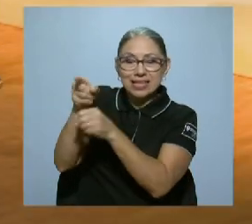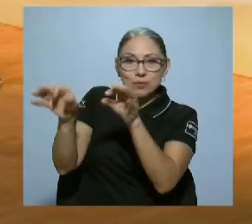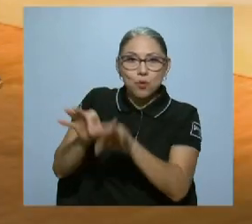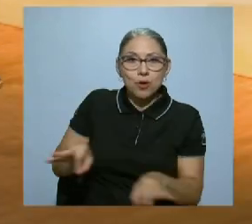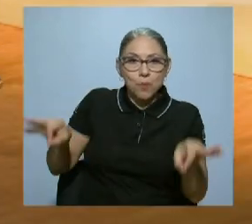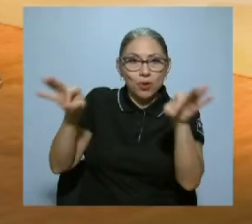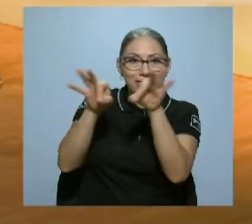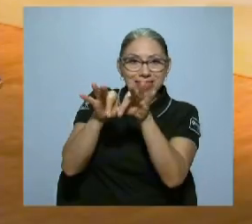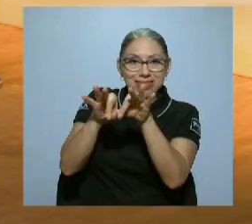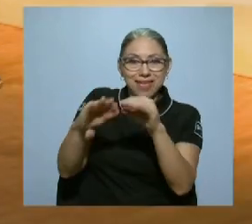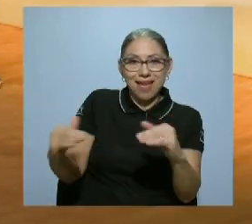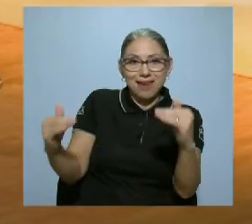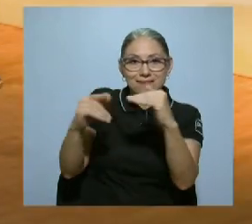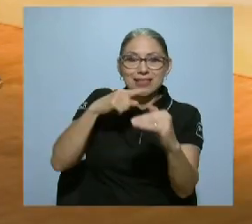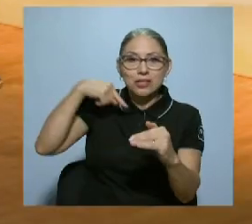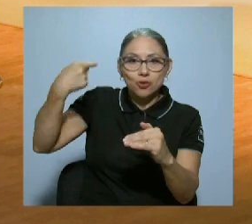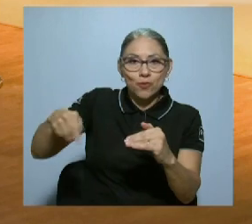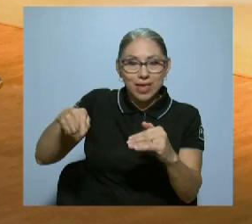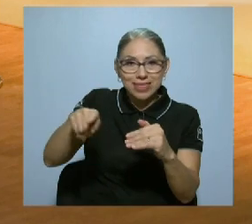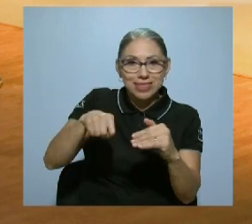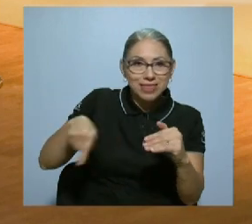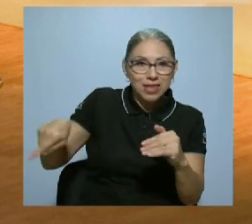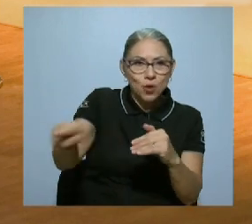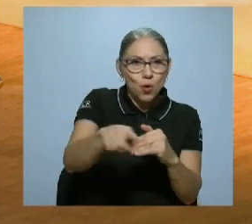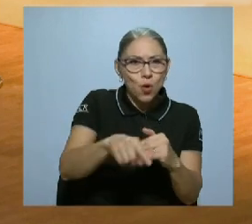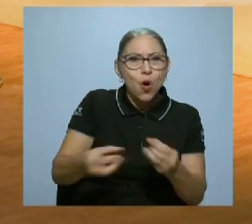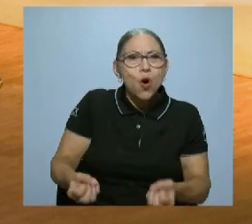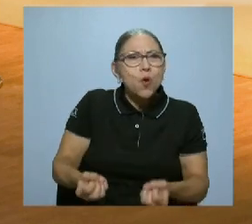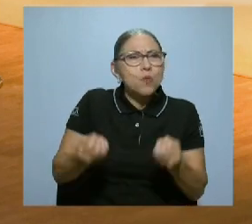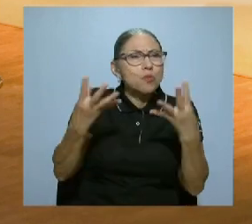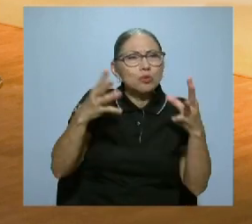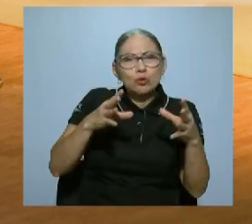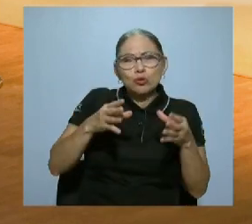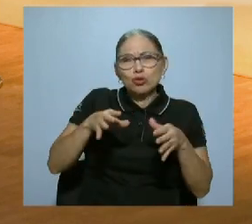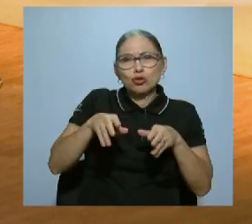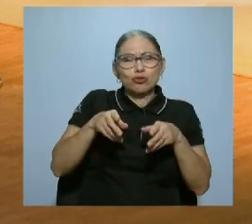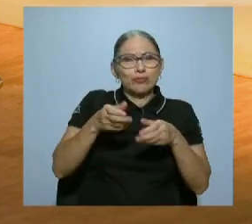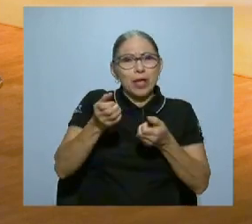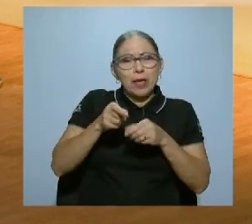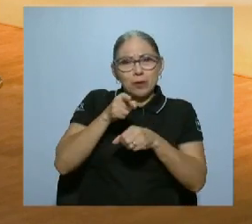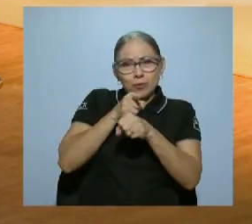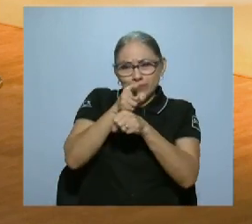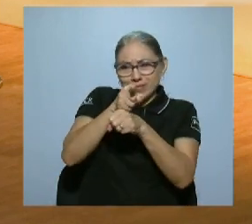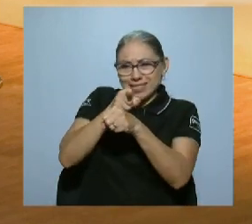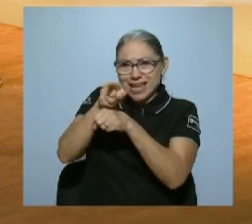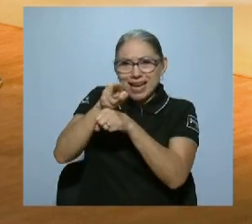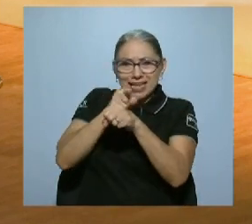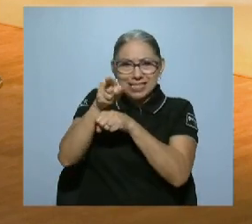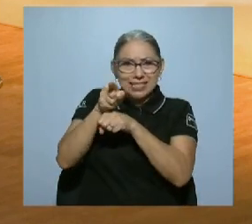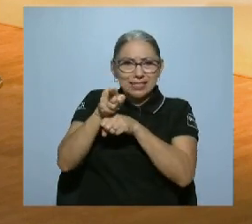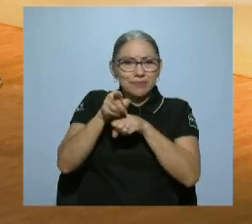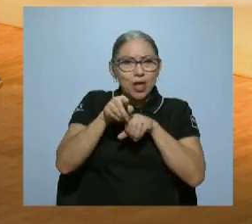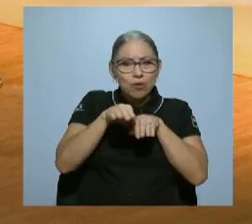rusa, las grandes avalanchas de tanques para romper los frentes del enemigo han probado no ser tan